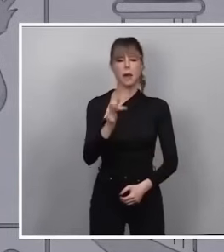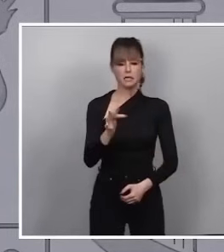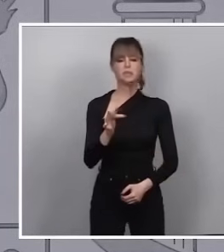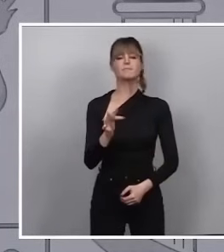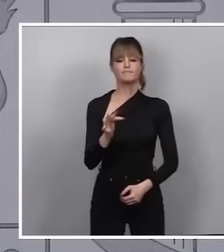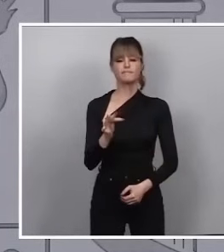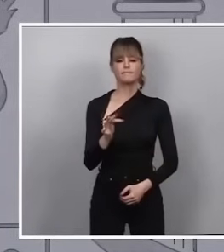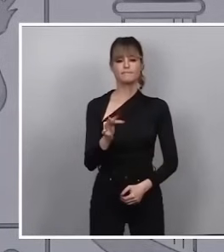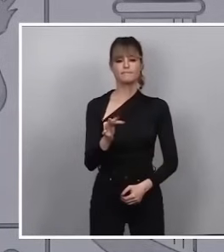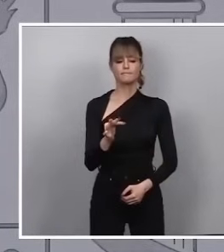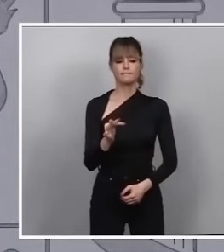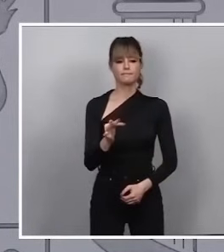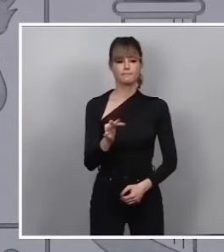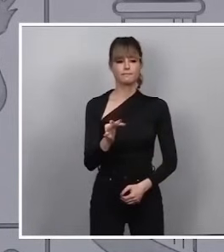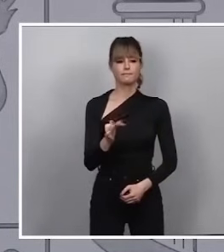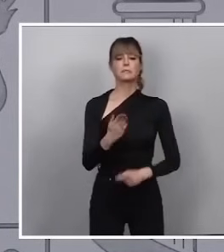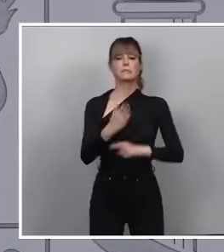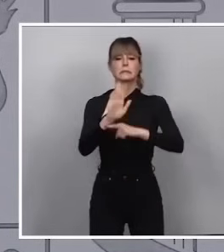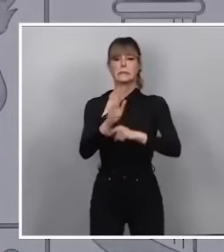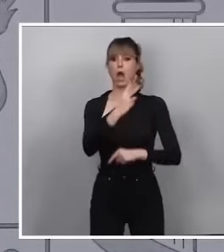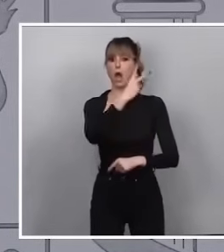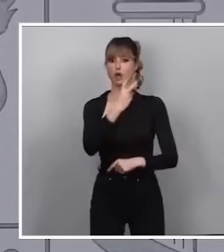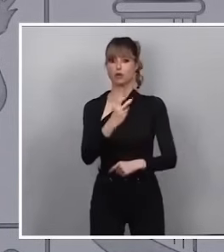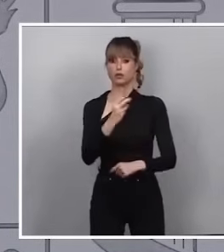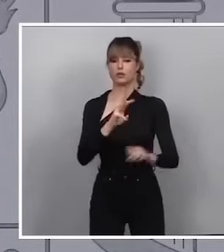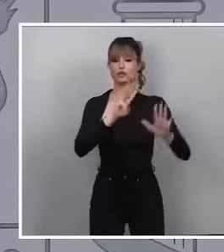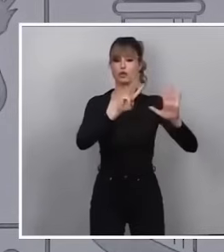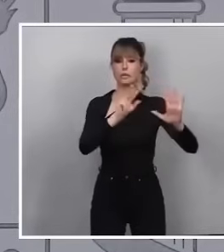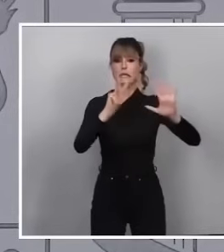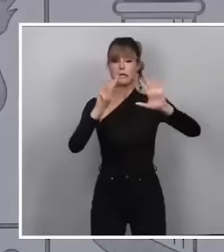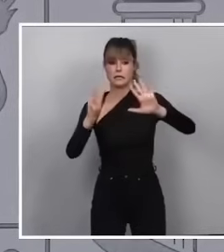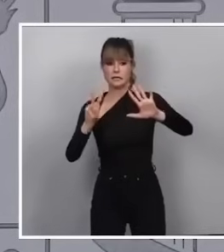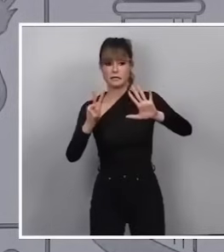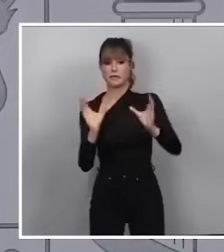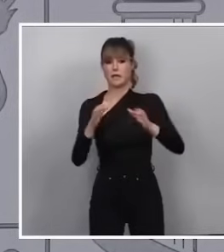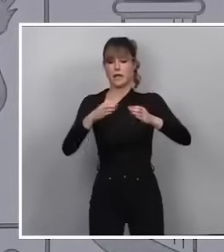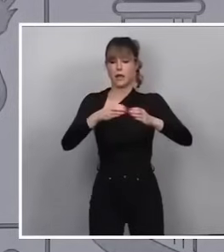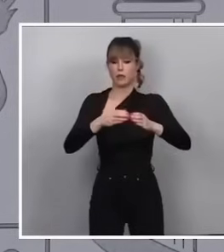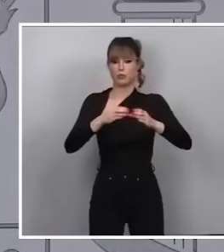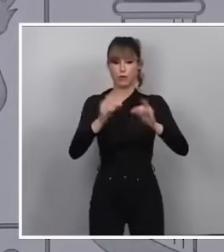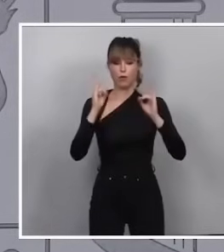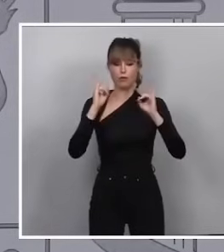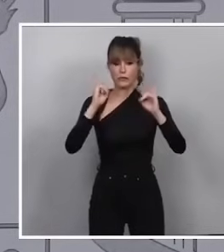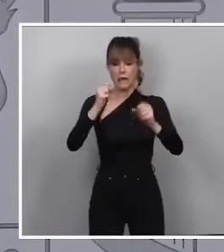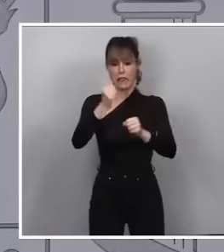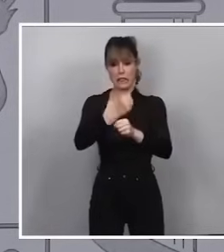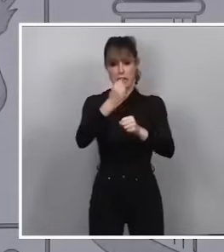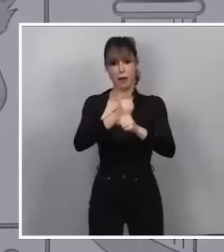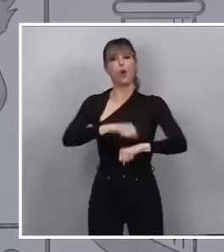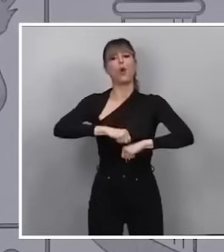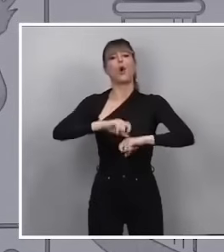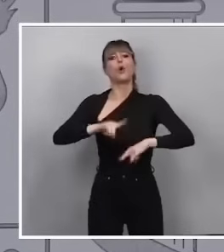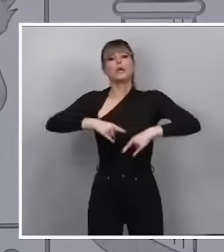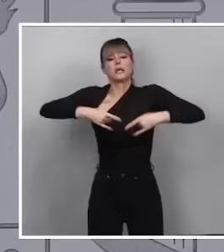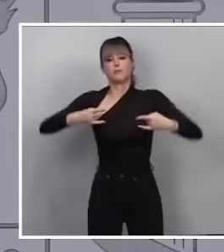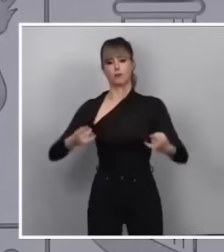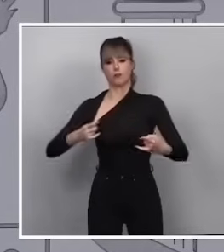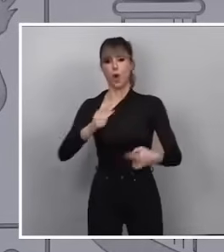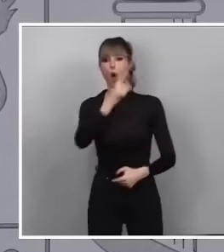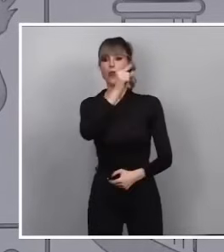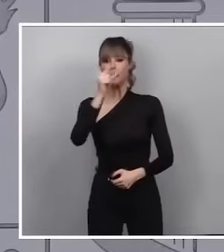reforzados por la presencia de 287 brigadistas forestales por un